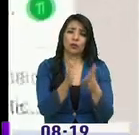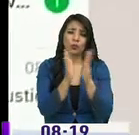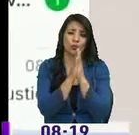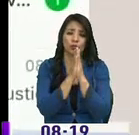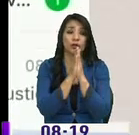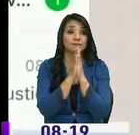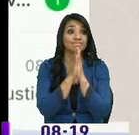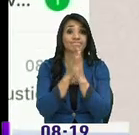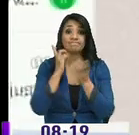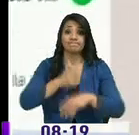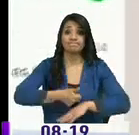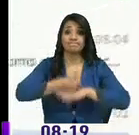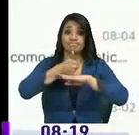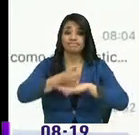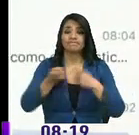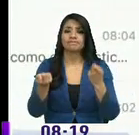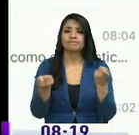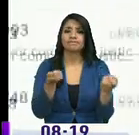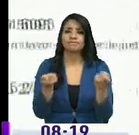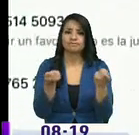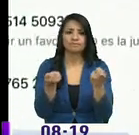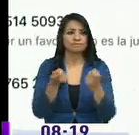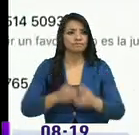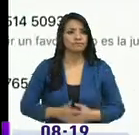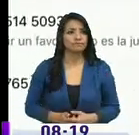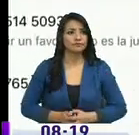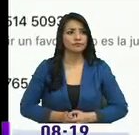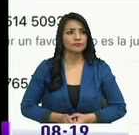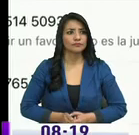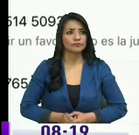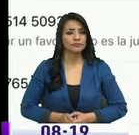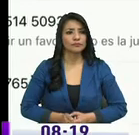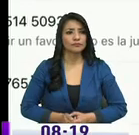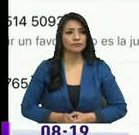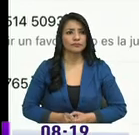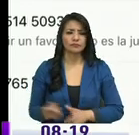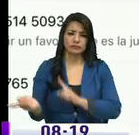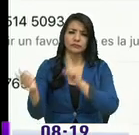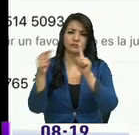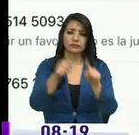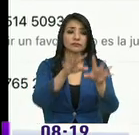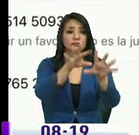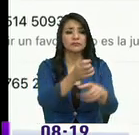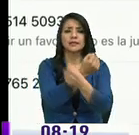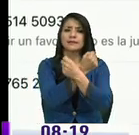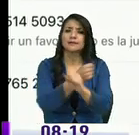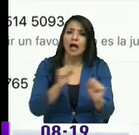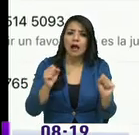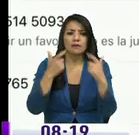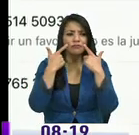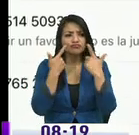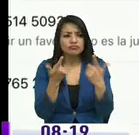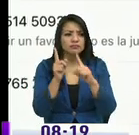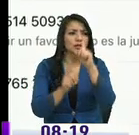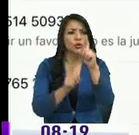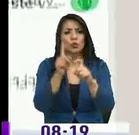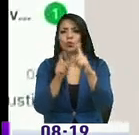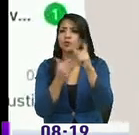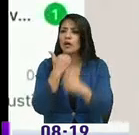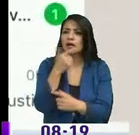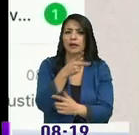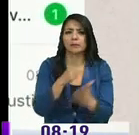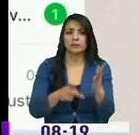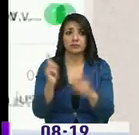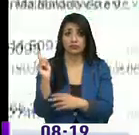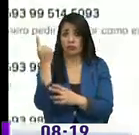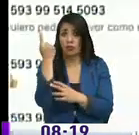ahí a la agencia de control también para que vayan a rescatarlo, vayan a verificar qué es lo que está pasando. Él no puede vivir en